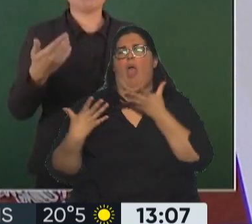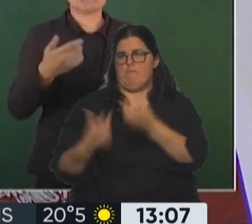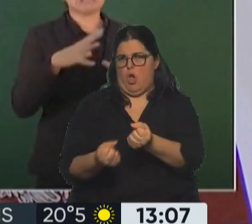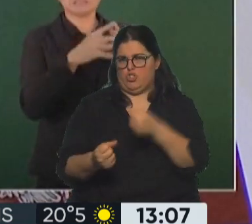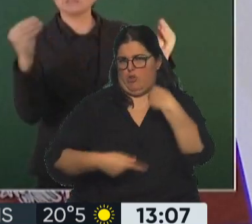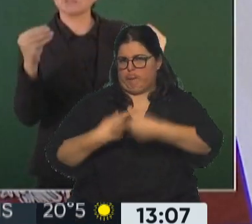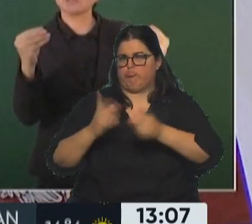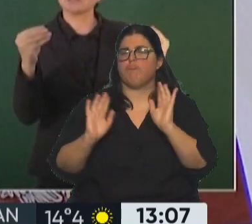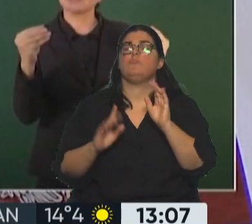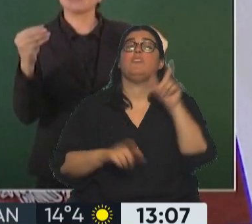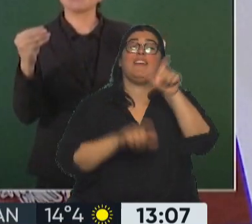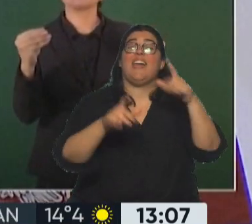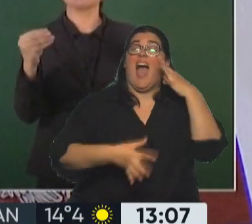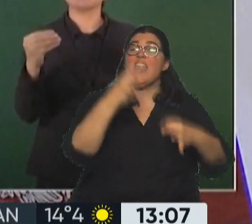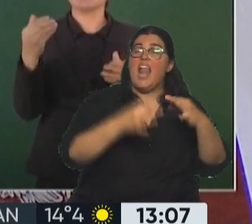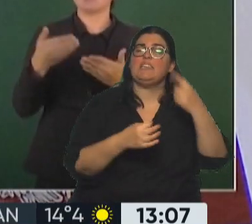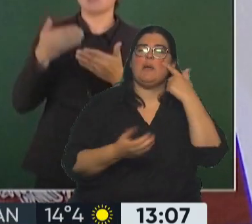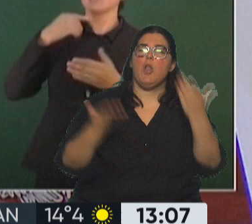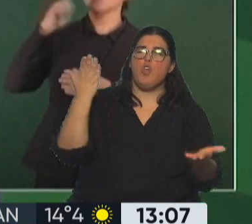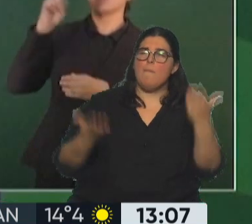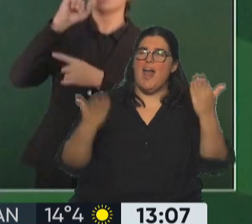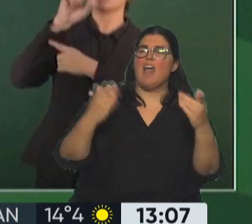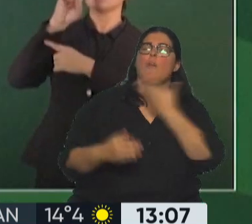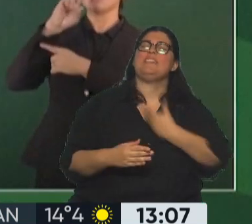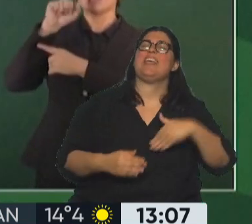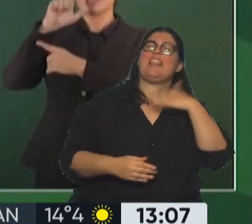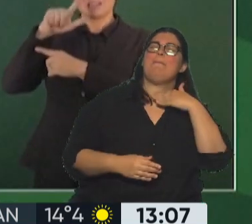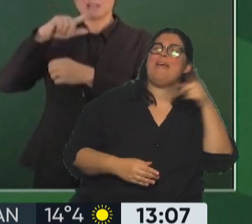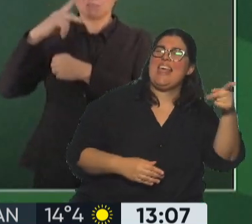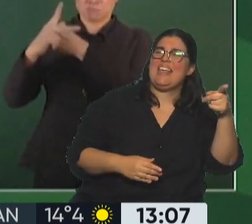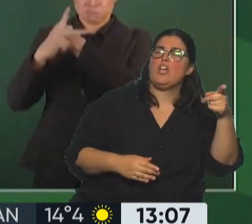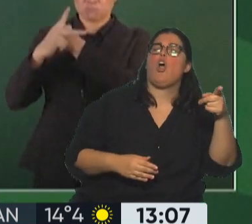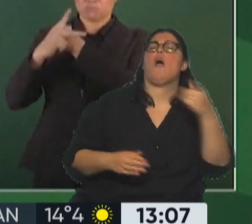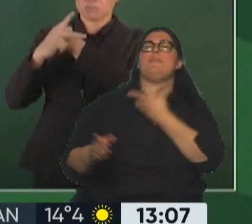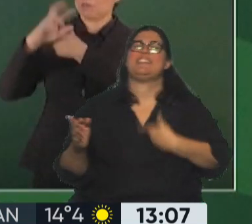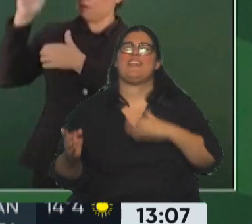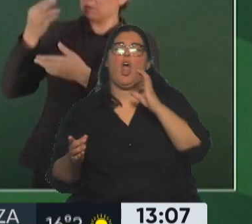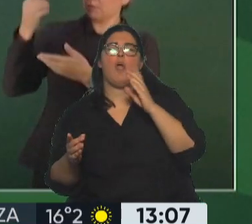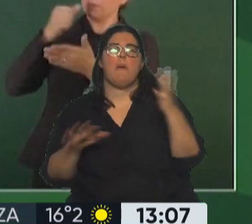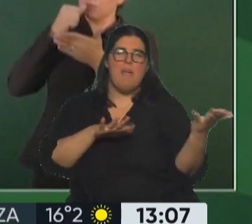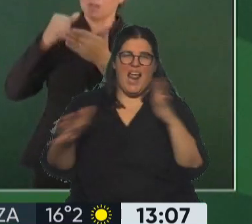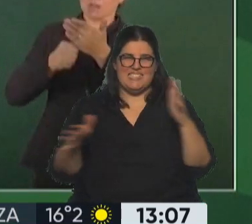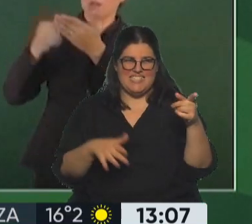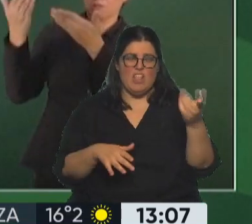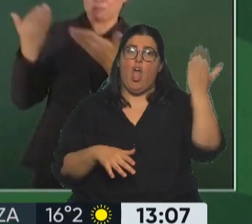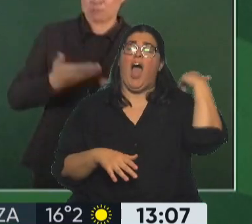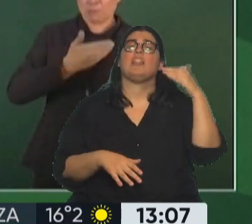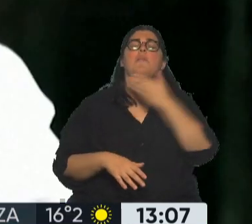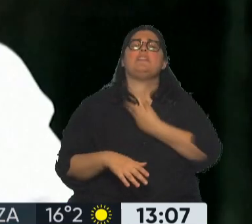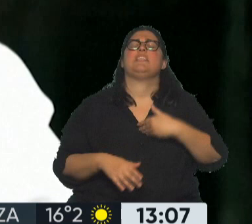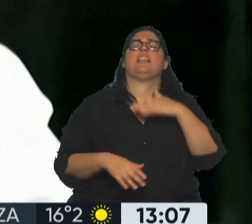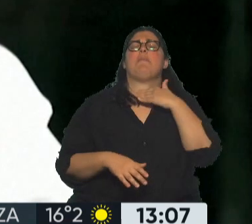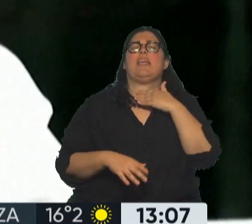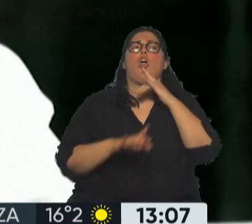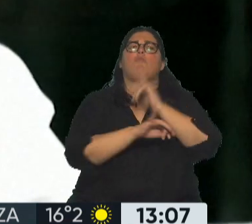los analistas que comparan la reacción del mexicano Andrés Manuel López Obrador frente a un episodio similar, en la que salió a acusar a los medios y a la justicia.